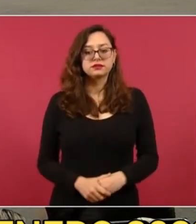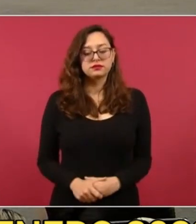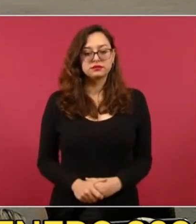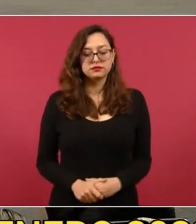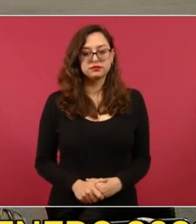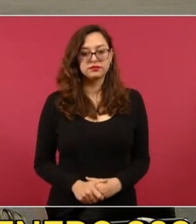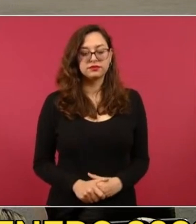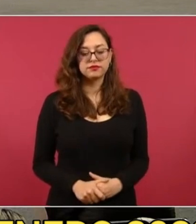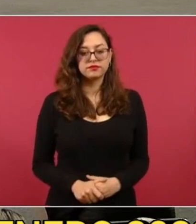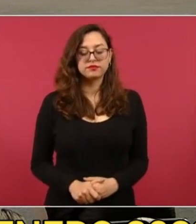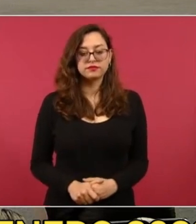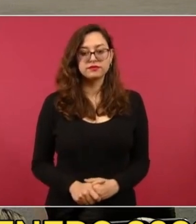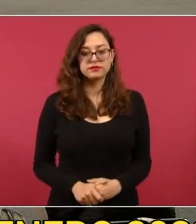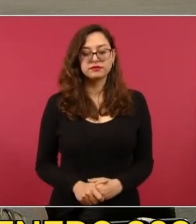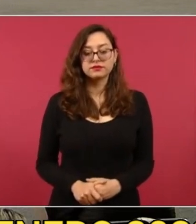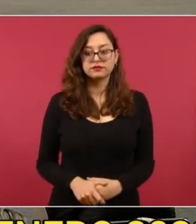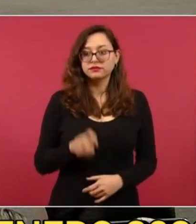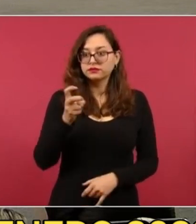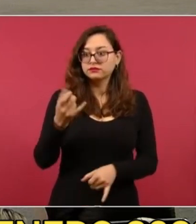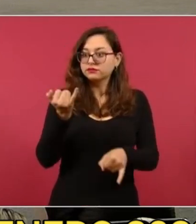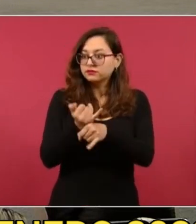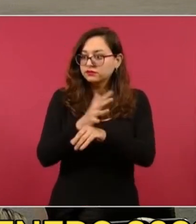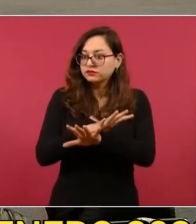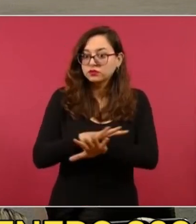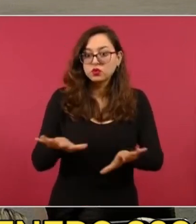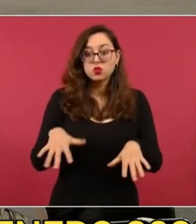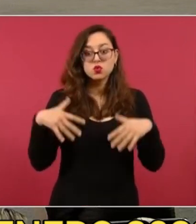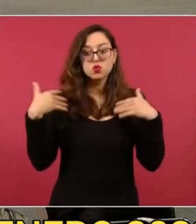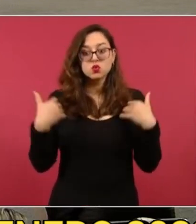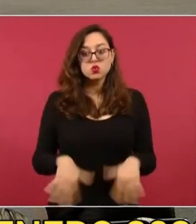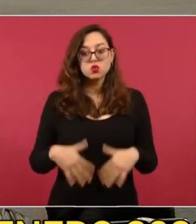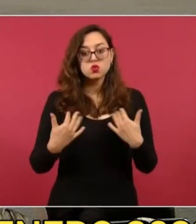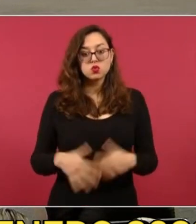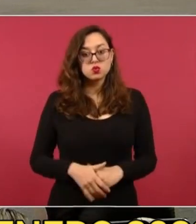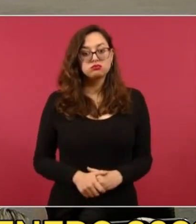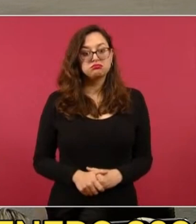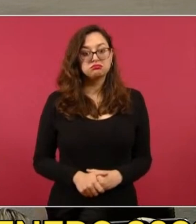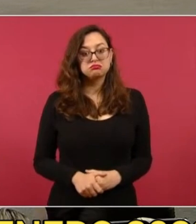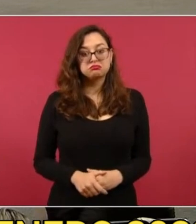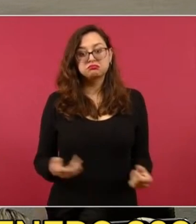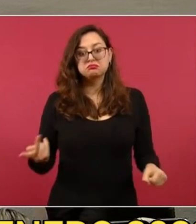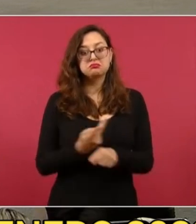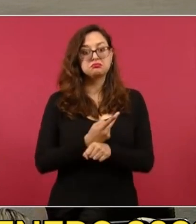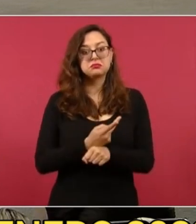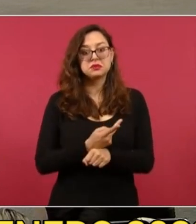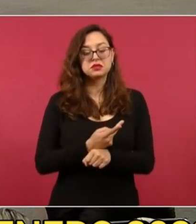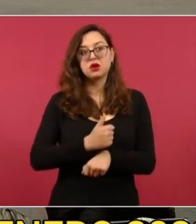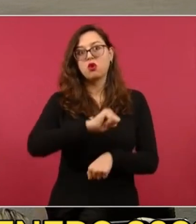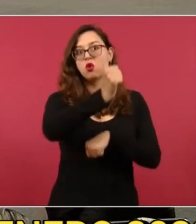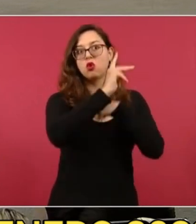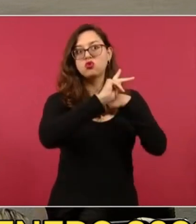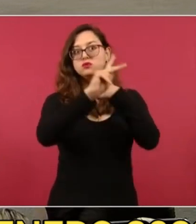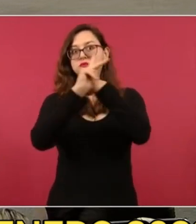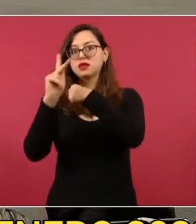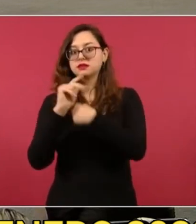son datos que no se ven en las grandes ciudades